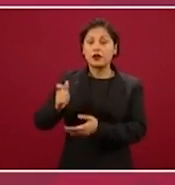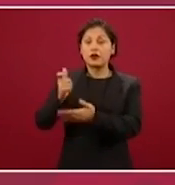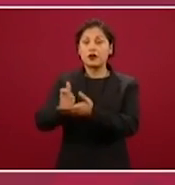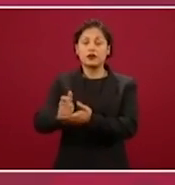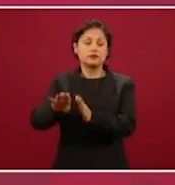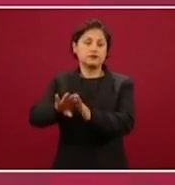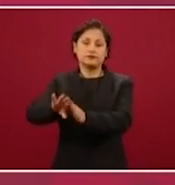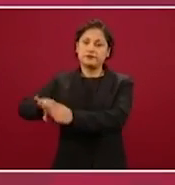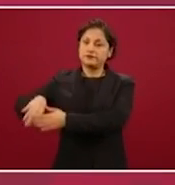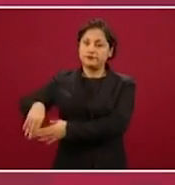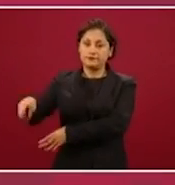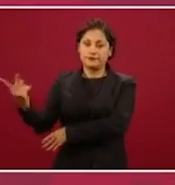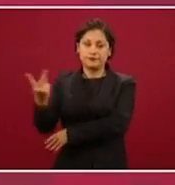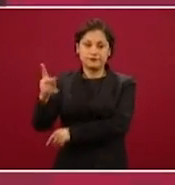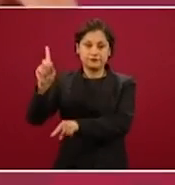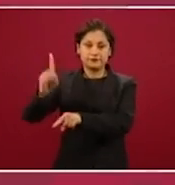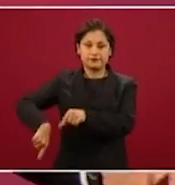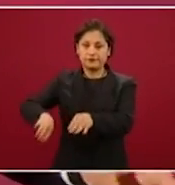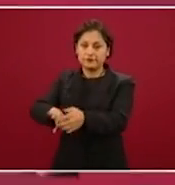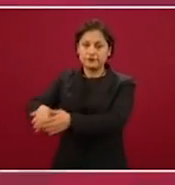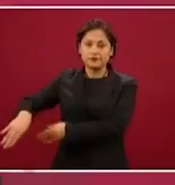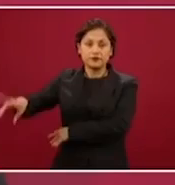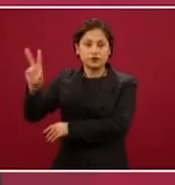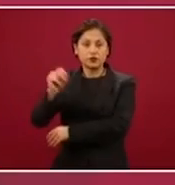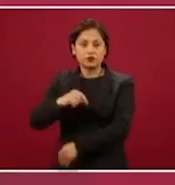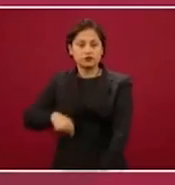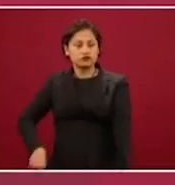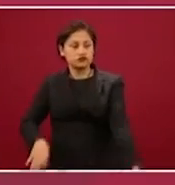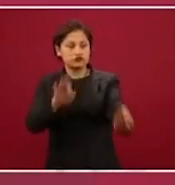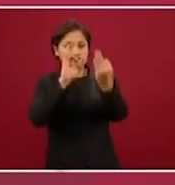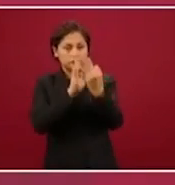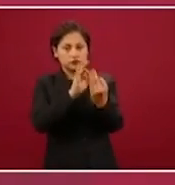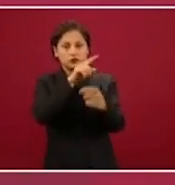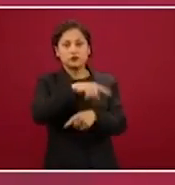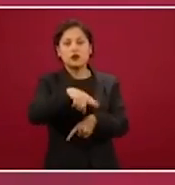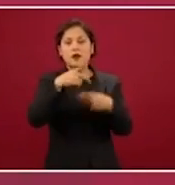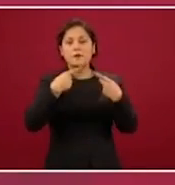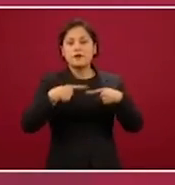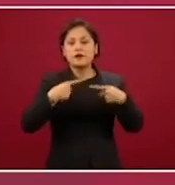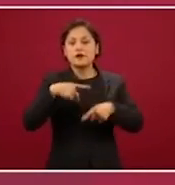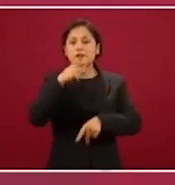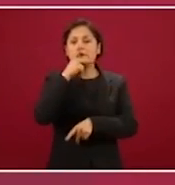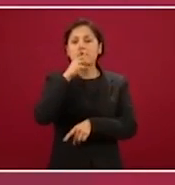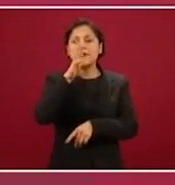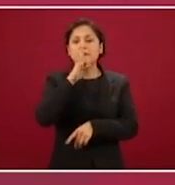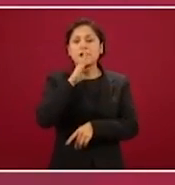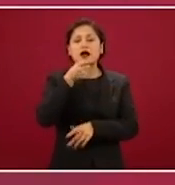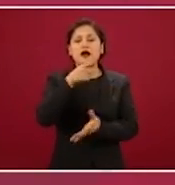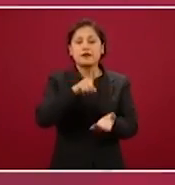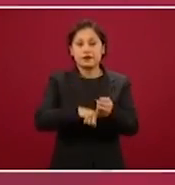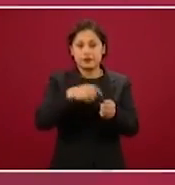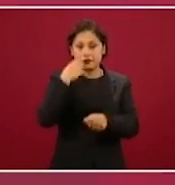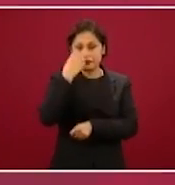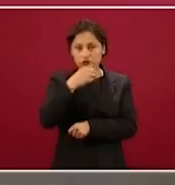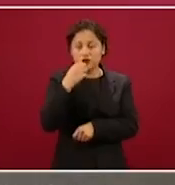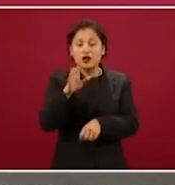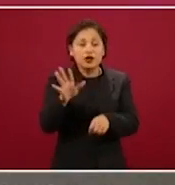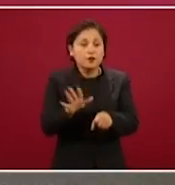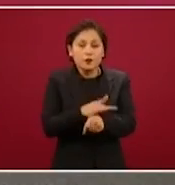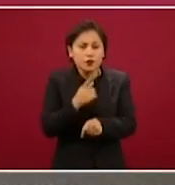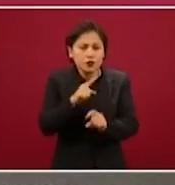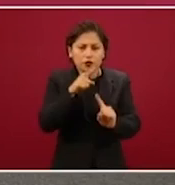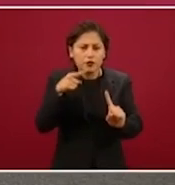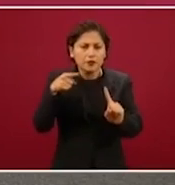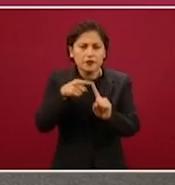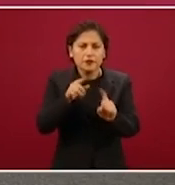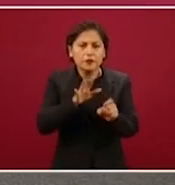maravilla, porque es también involucrar a la gente, a